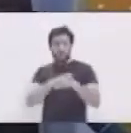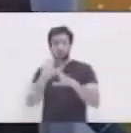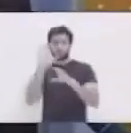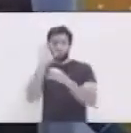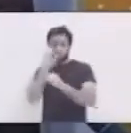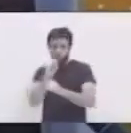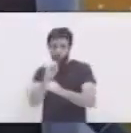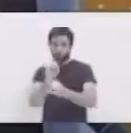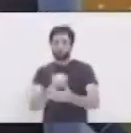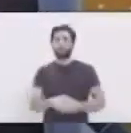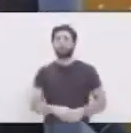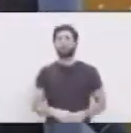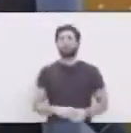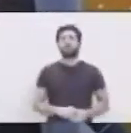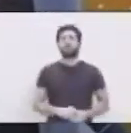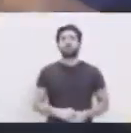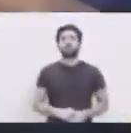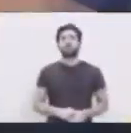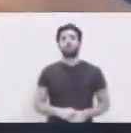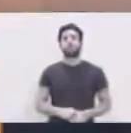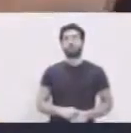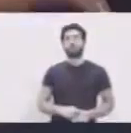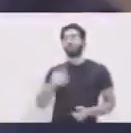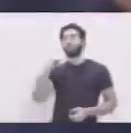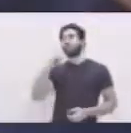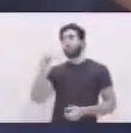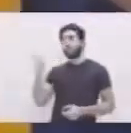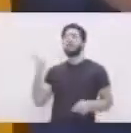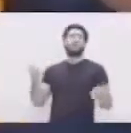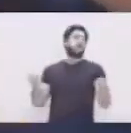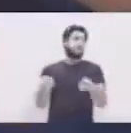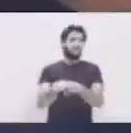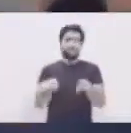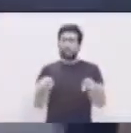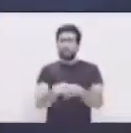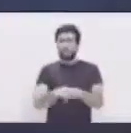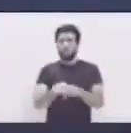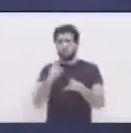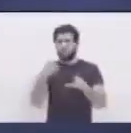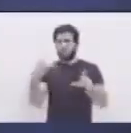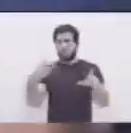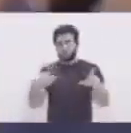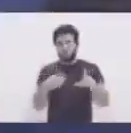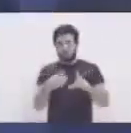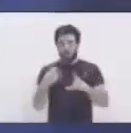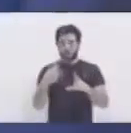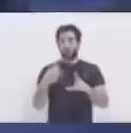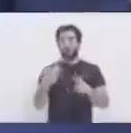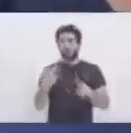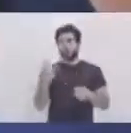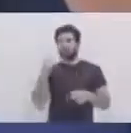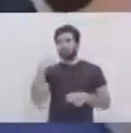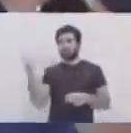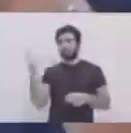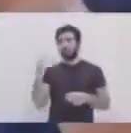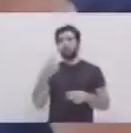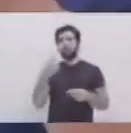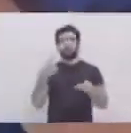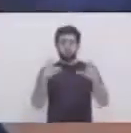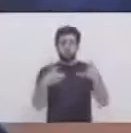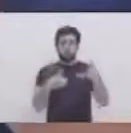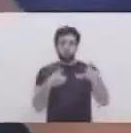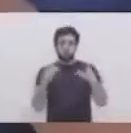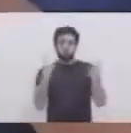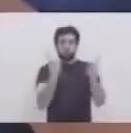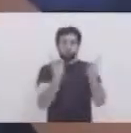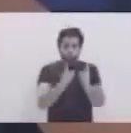tomar un pedazo pequeño y vamos a hacer exactamente igual como hicimos la cara, solo que un poco más pequeña